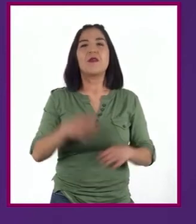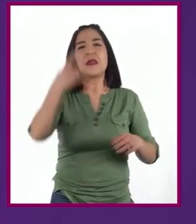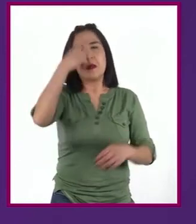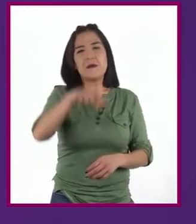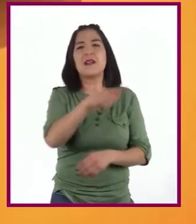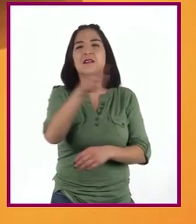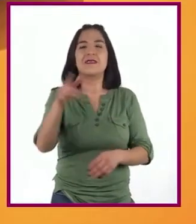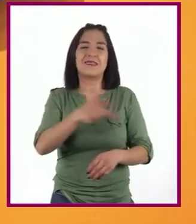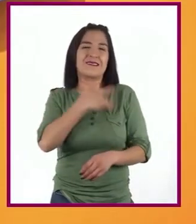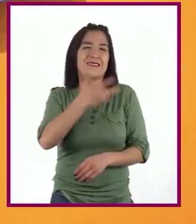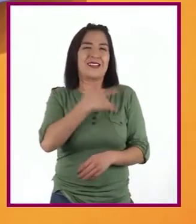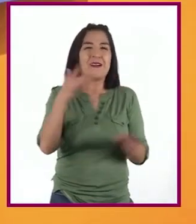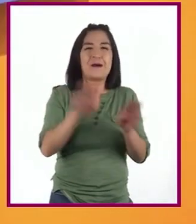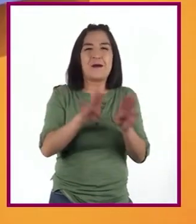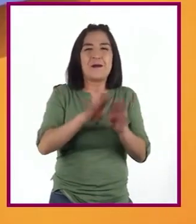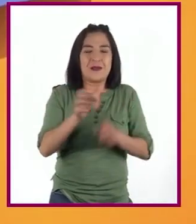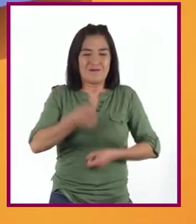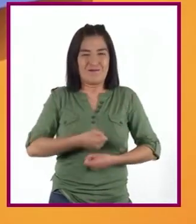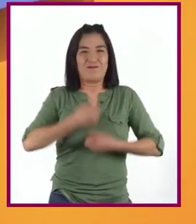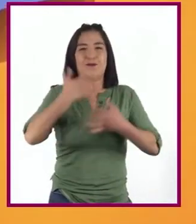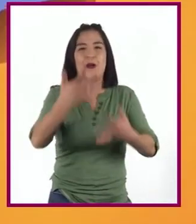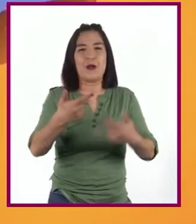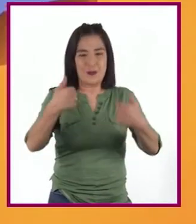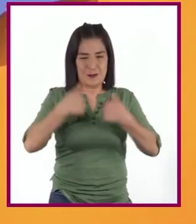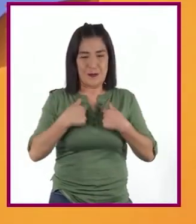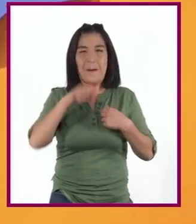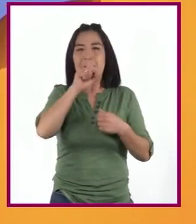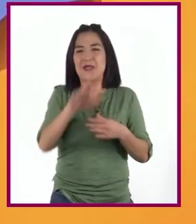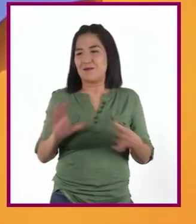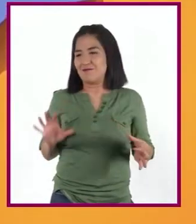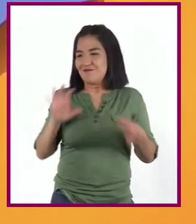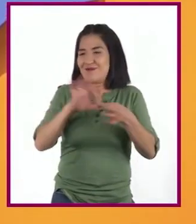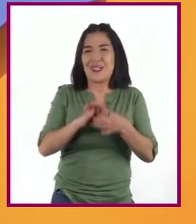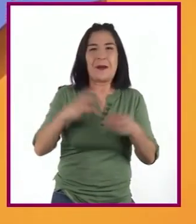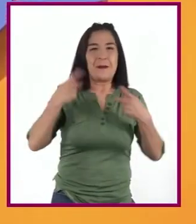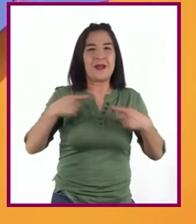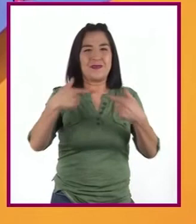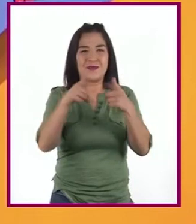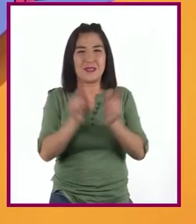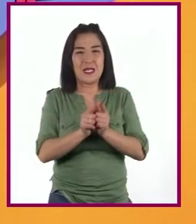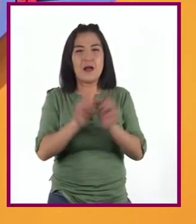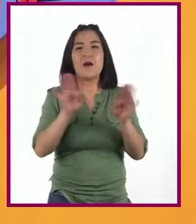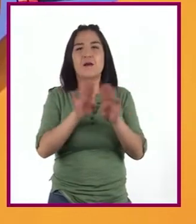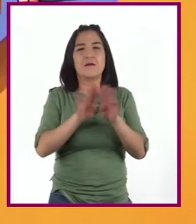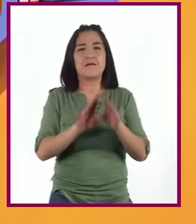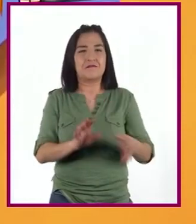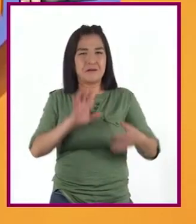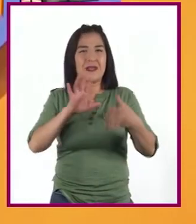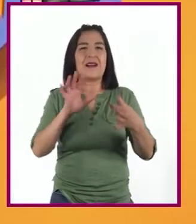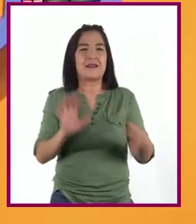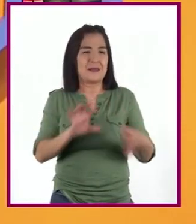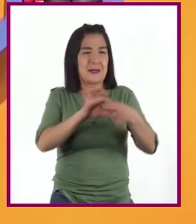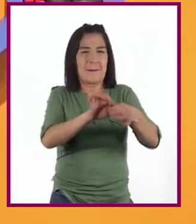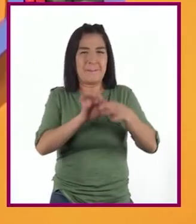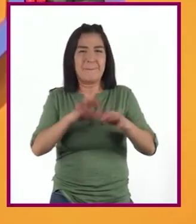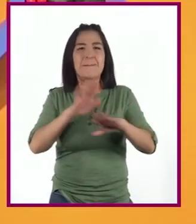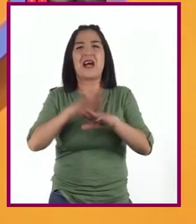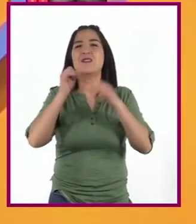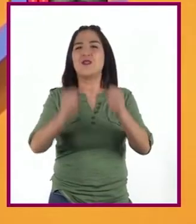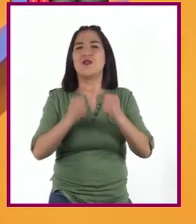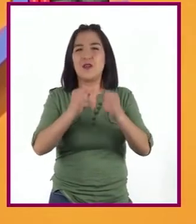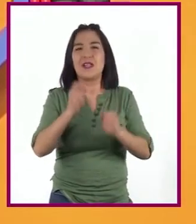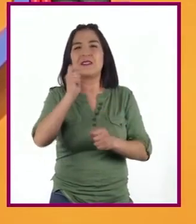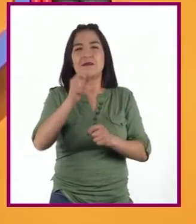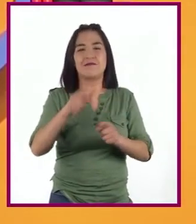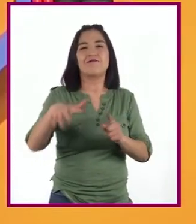los románticos la expresión del yo colectivo y se relacionaba estrechamente con la proliferación